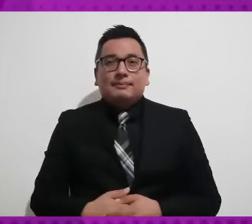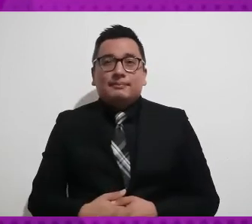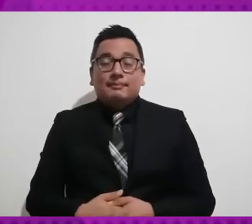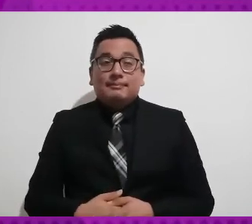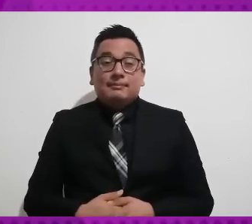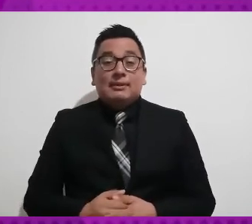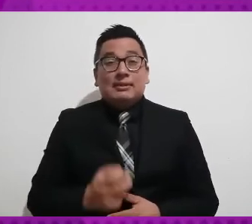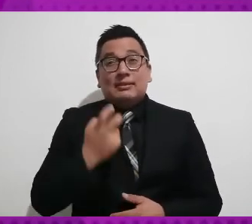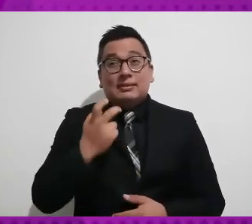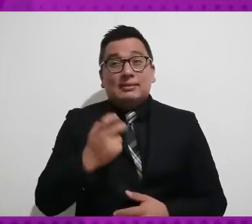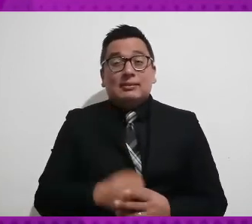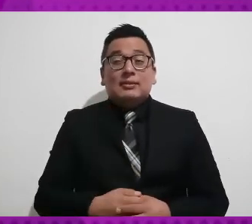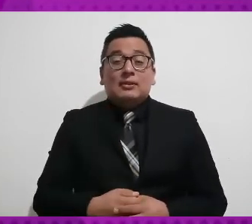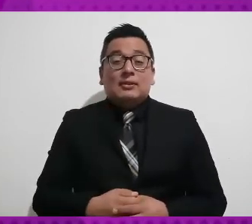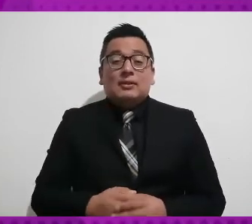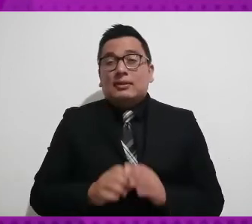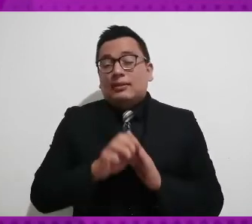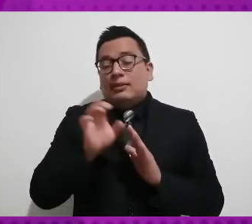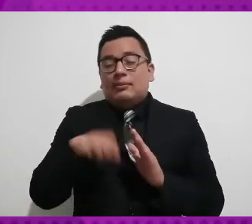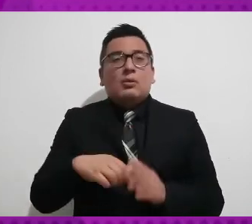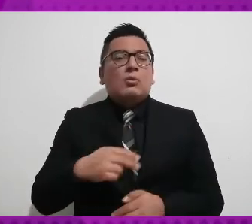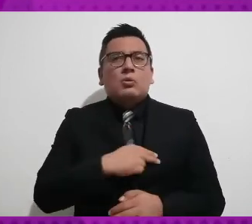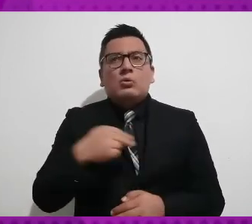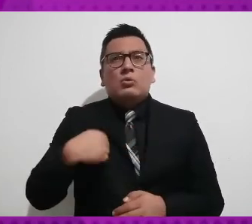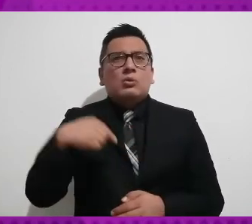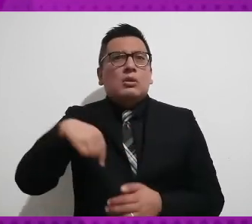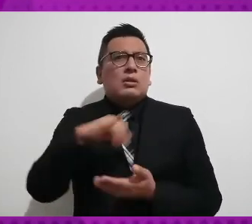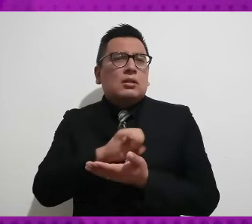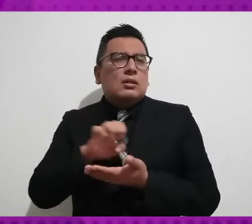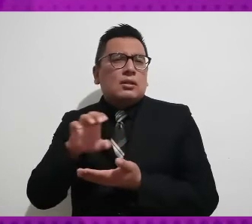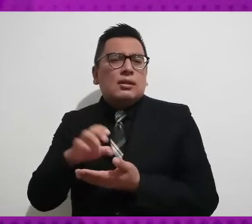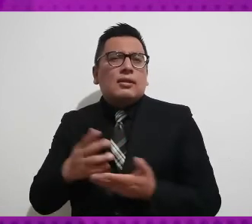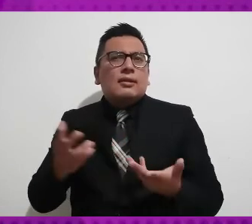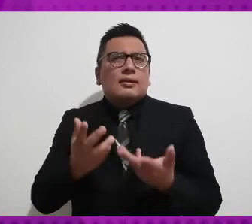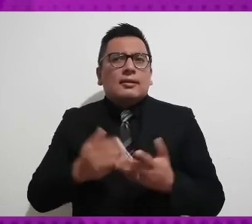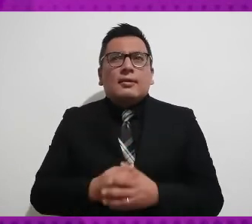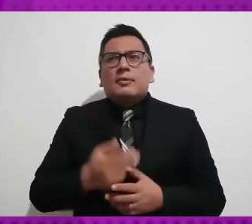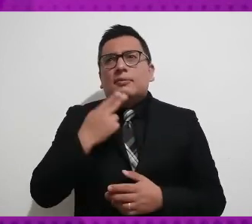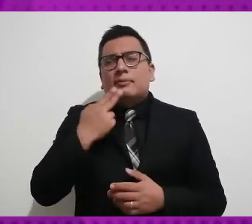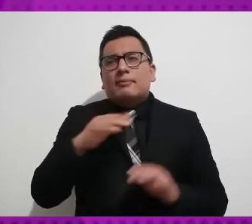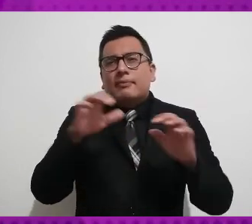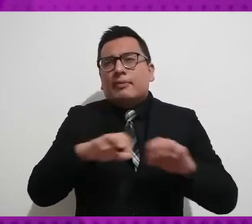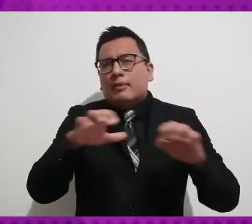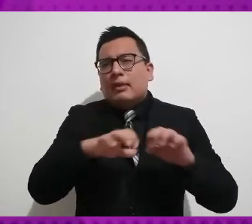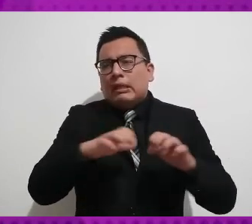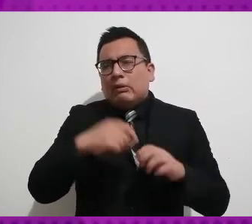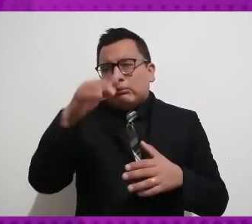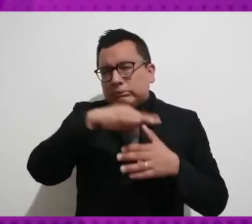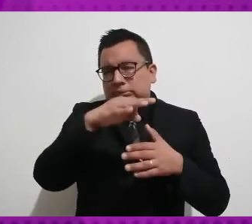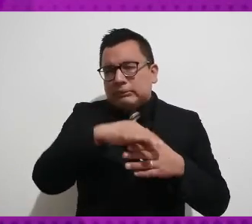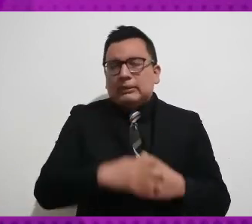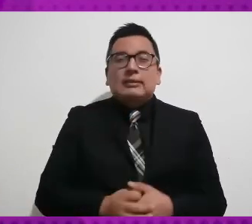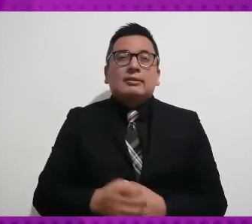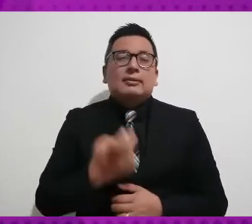venido haciendo en Coahuila desde el tiempo del IEPEC, de la urna electrónica, ¿no? Que además en este proceso se utilizó 50 urnas, el proceso